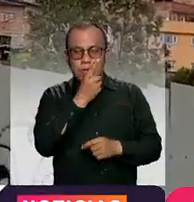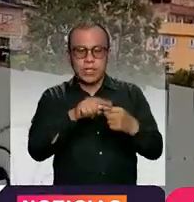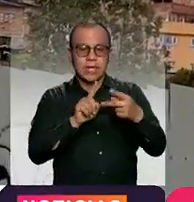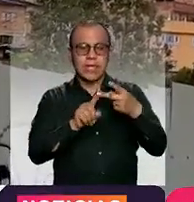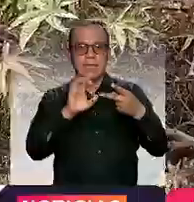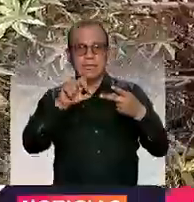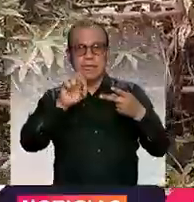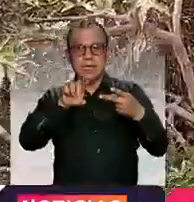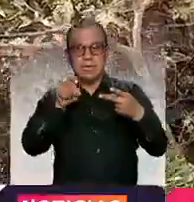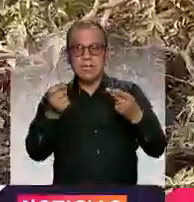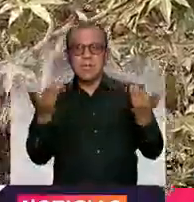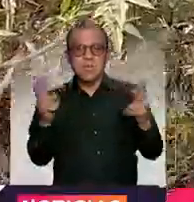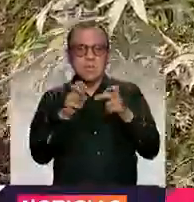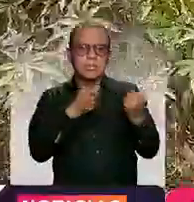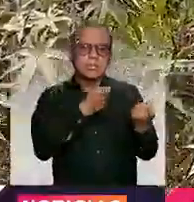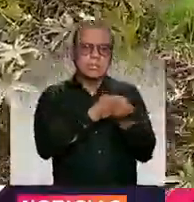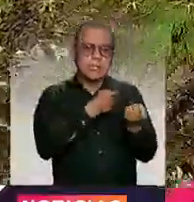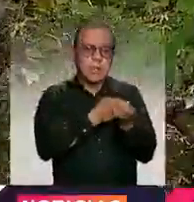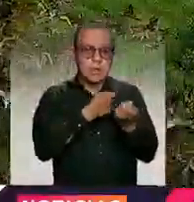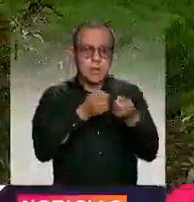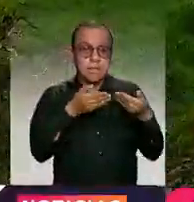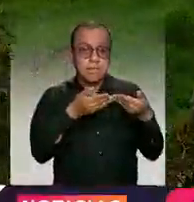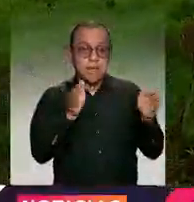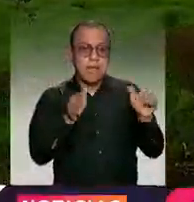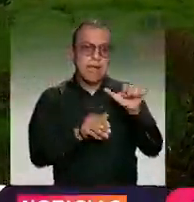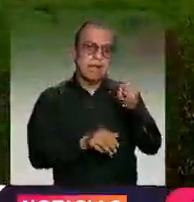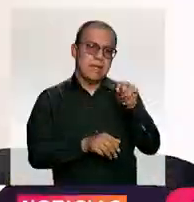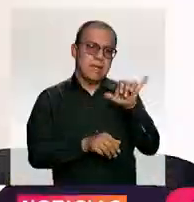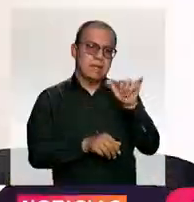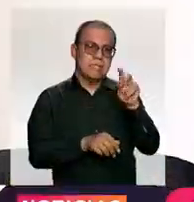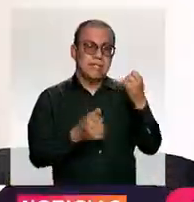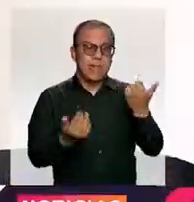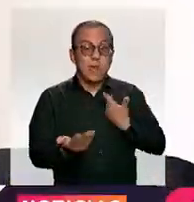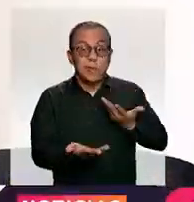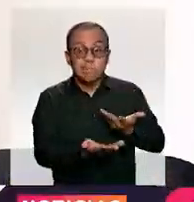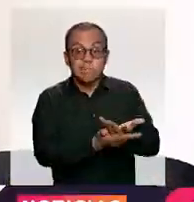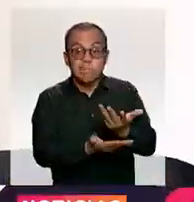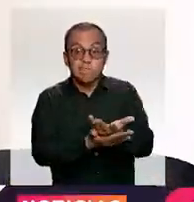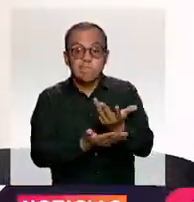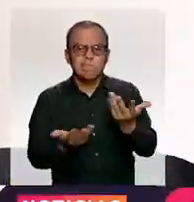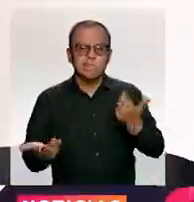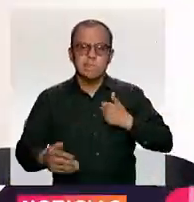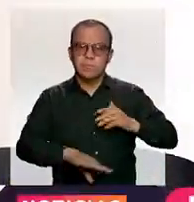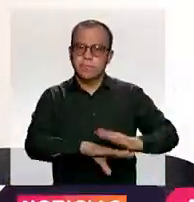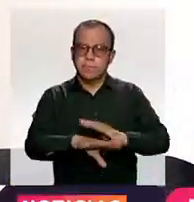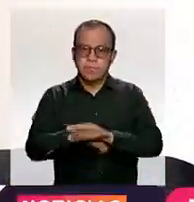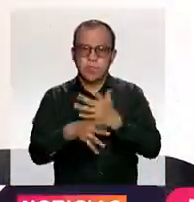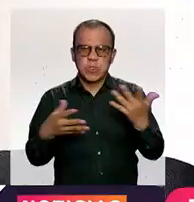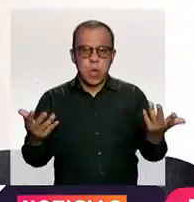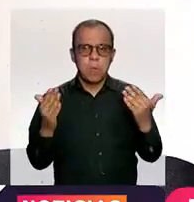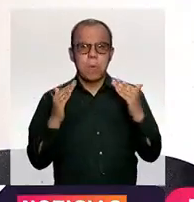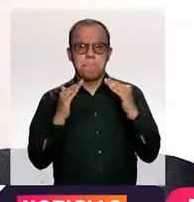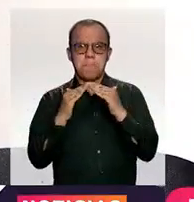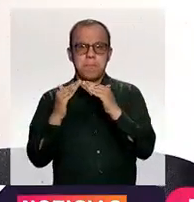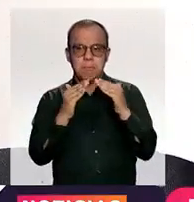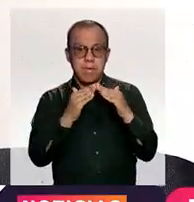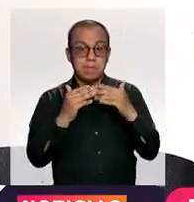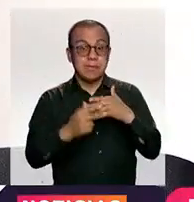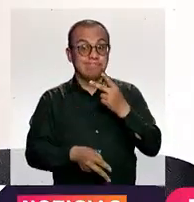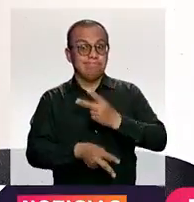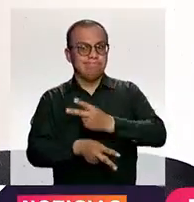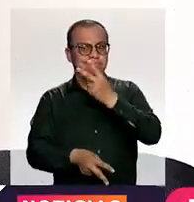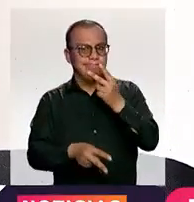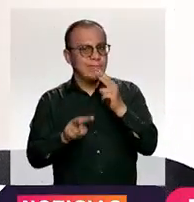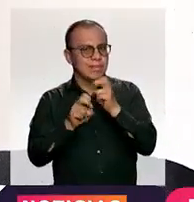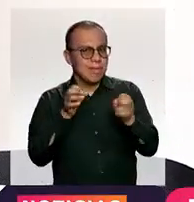Charquito, por ser un sector cercano a las compuertas de Alicachín. La recomendación es, uno, no instalarse en lugares de alto riesgo